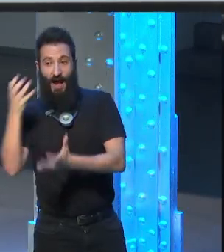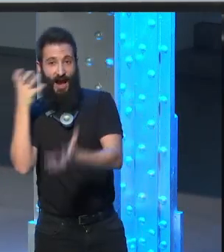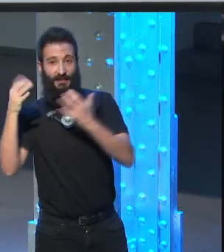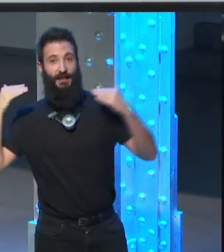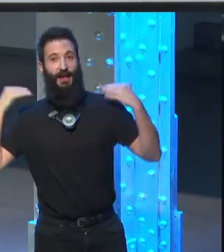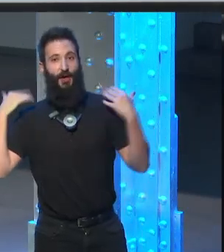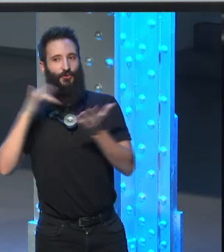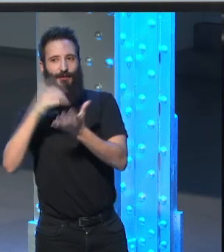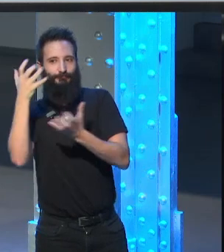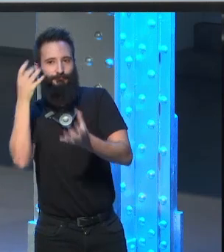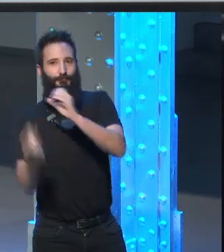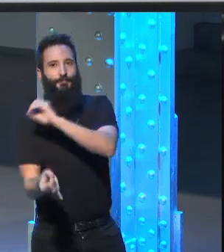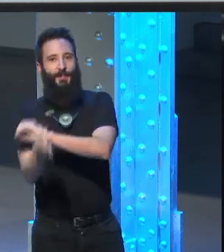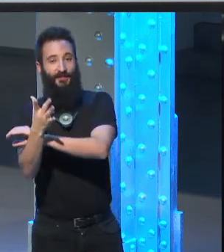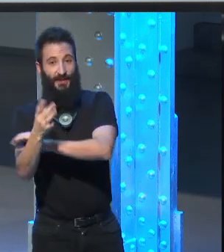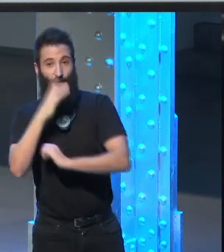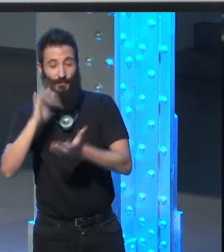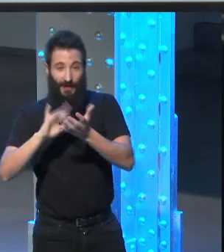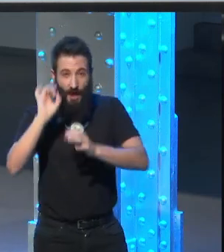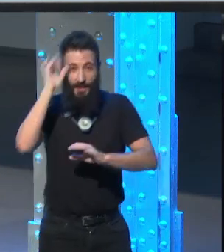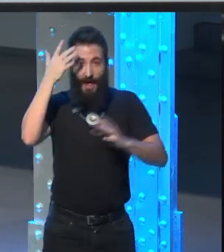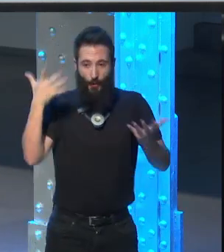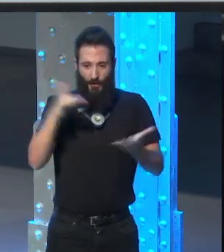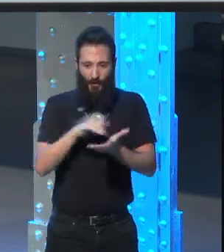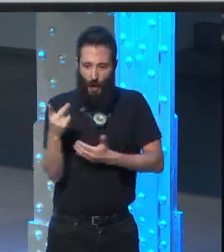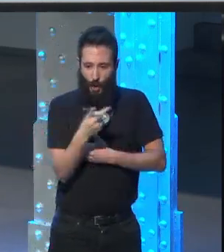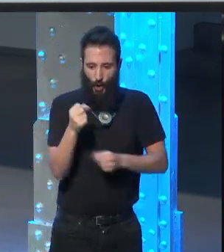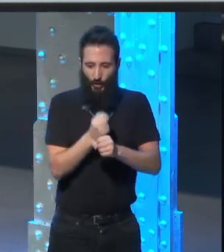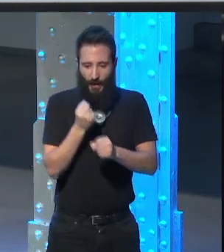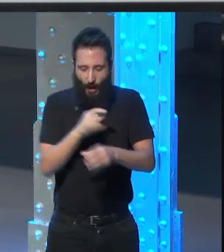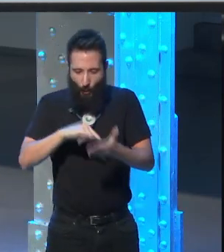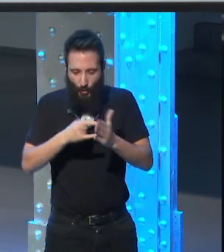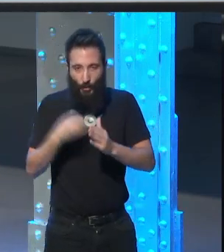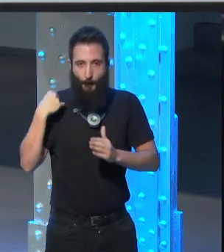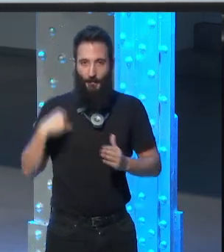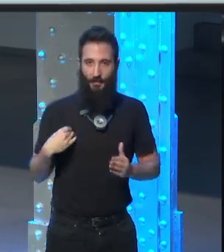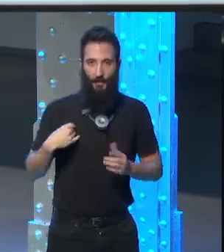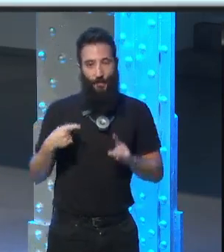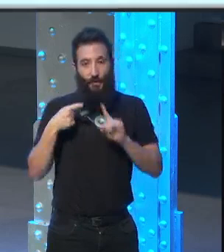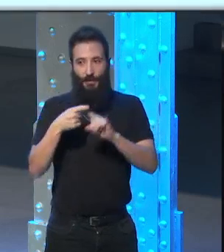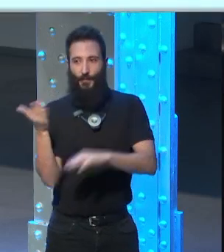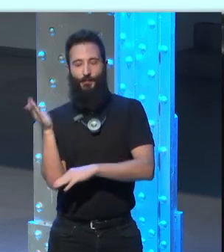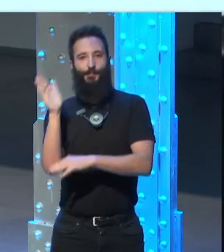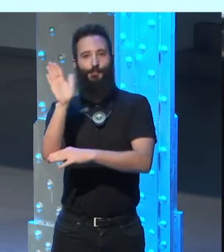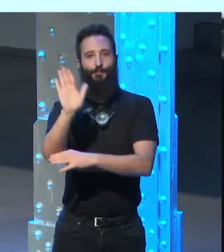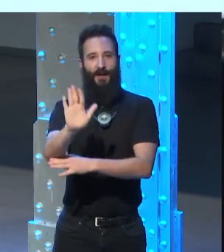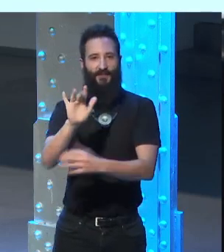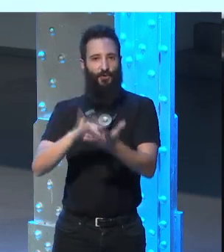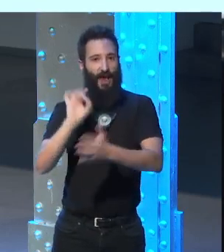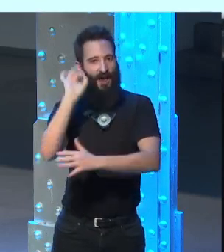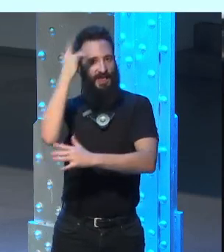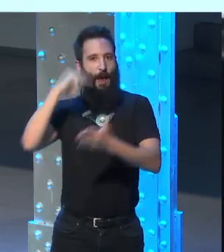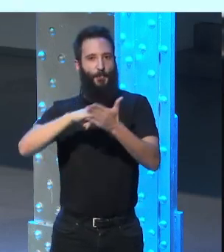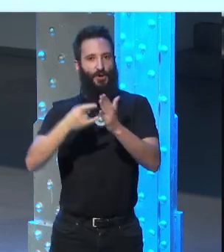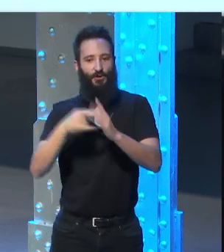la obra de arte, y la idea con ello era de que trabajaran juntos en una idea proyecto y presentaran la idea